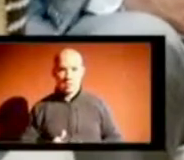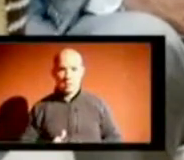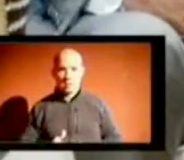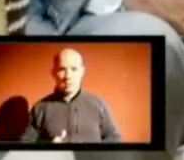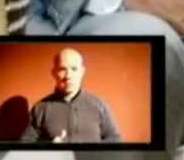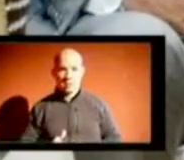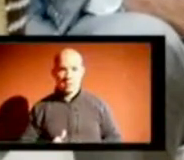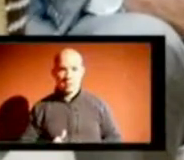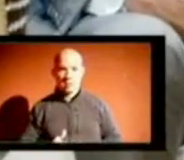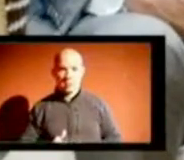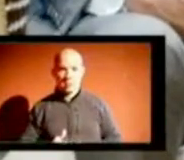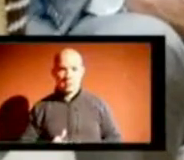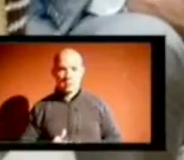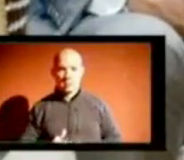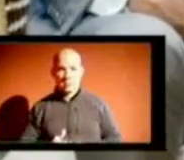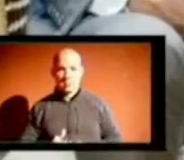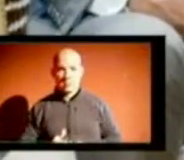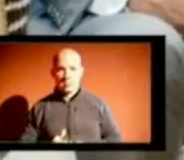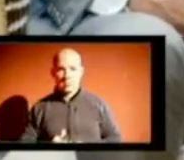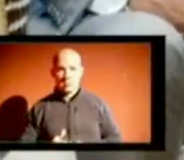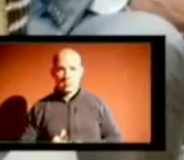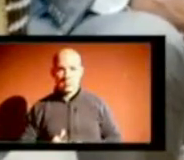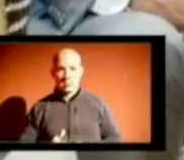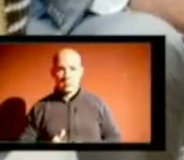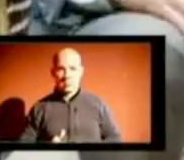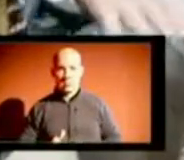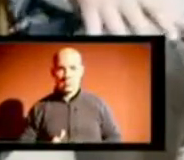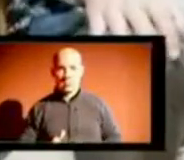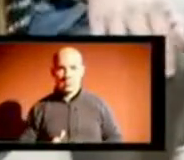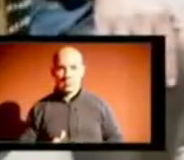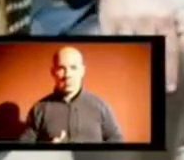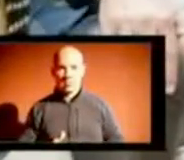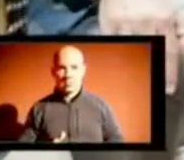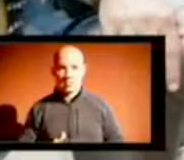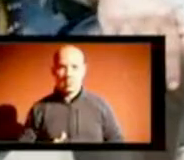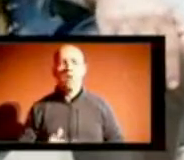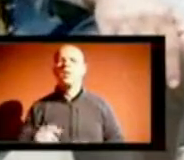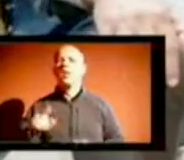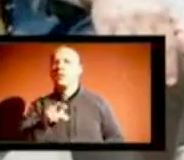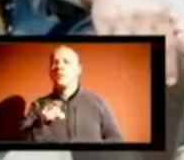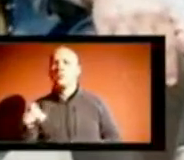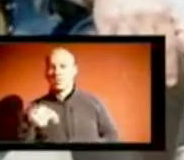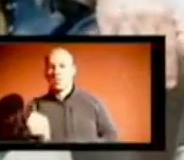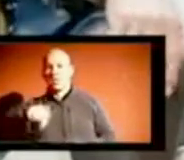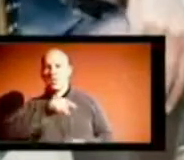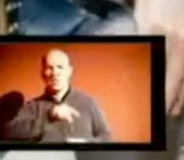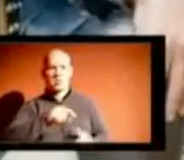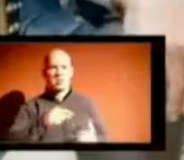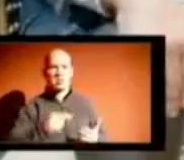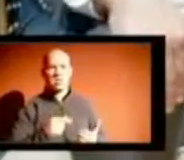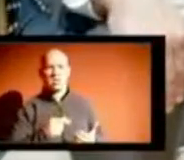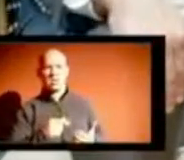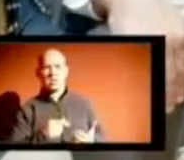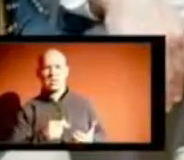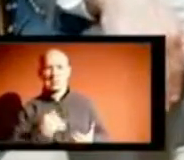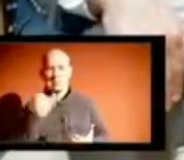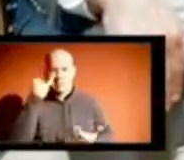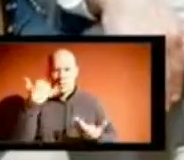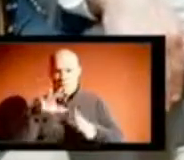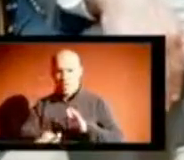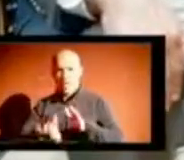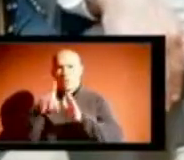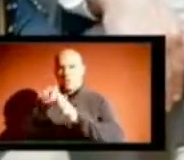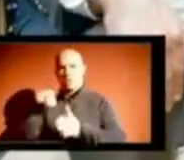empresario sí, que se había radicado por evasión. Quieren saber que si lo identificó, que si dónde